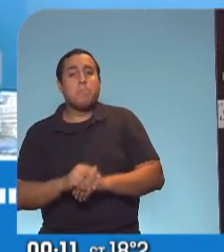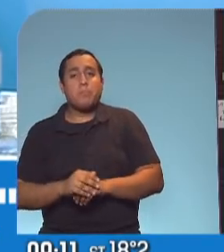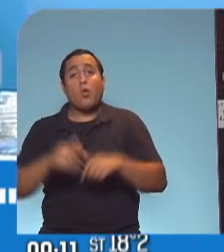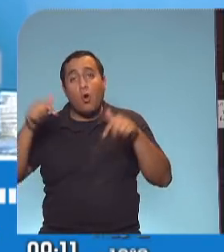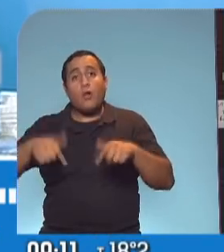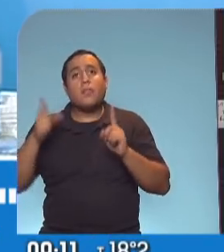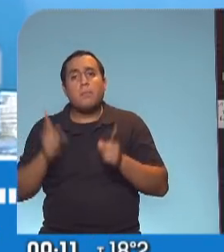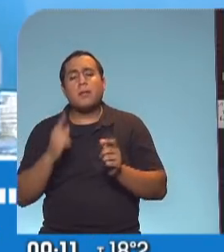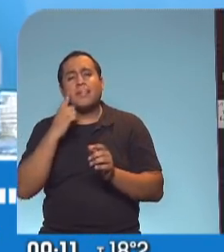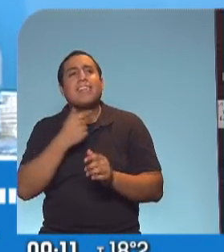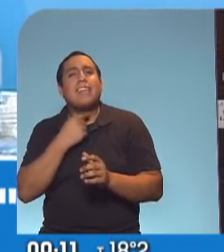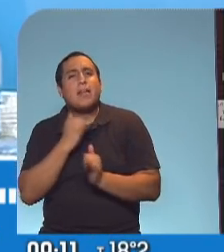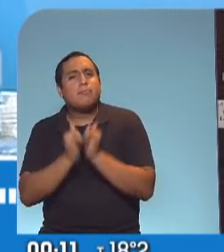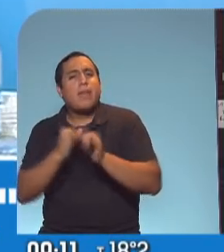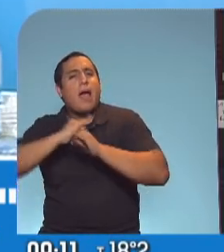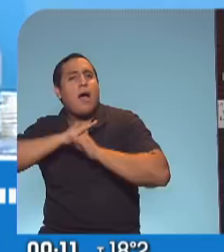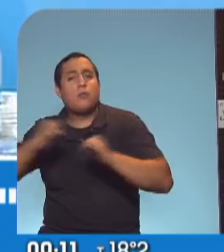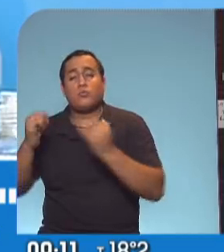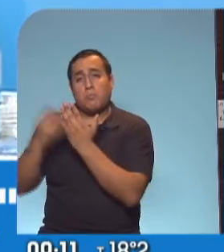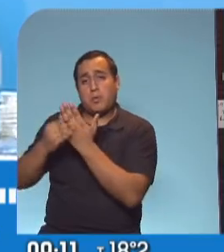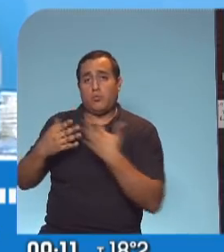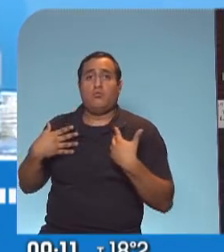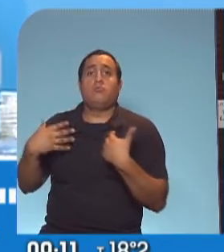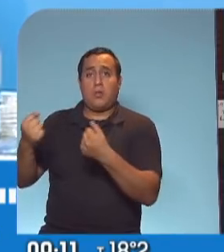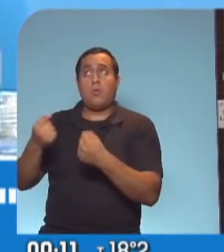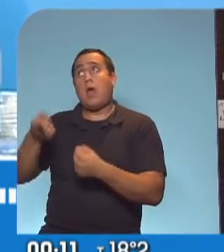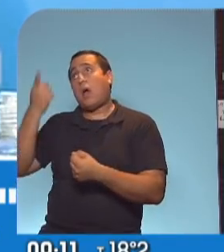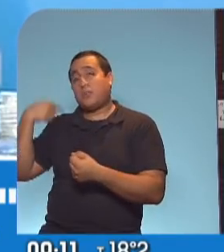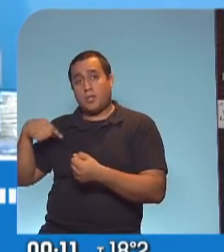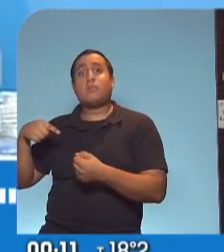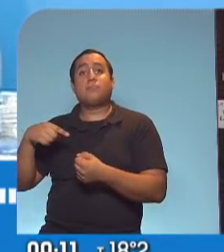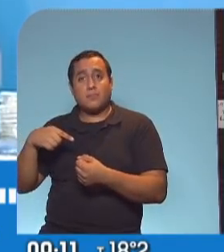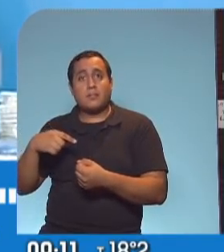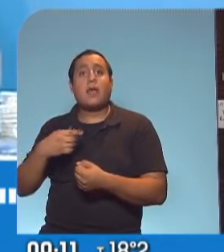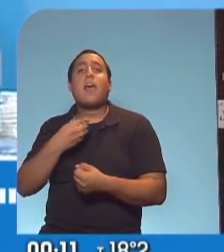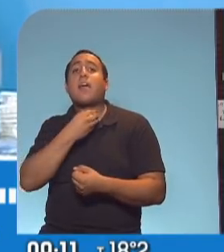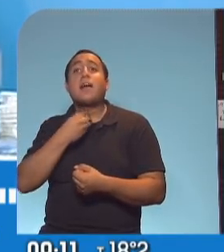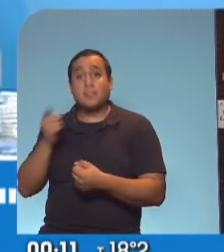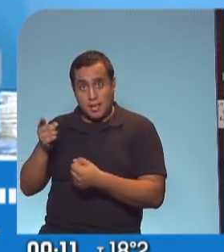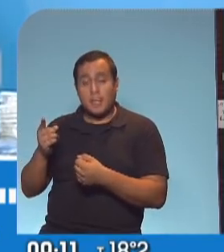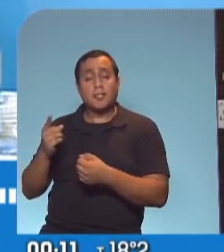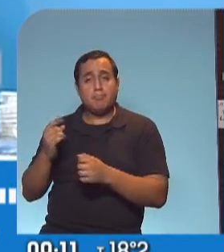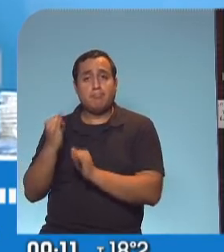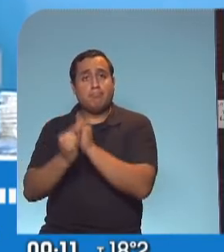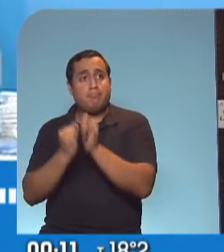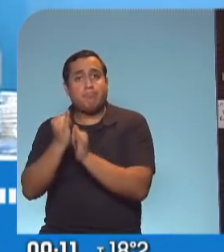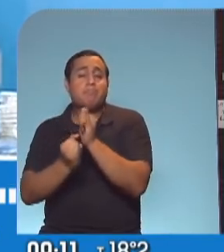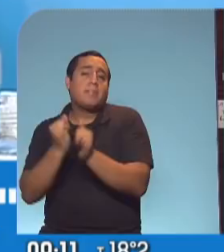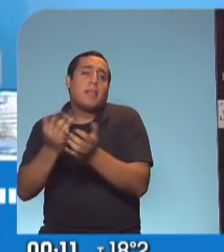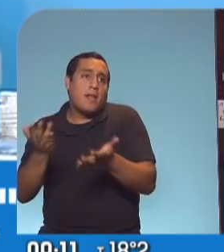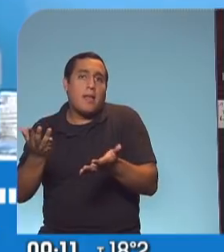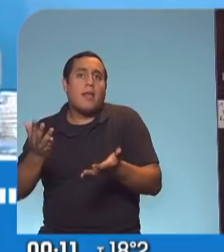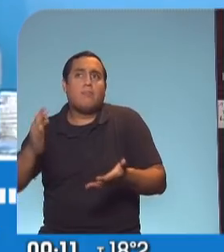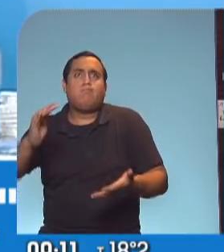para compartir un anuncio que hizo el ministro de Salud en el día de ayer, el doctor Ginés González García, que al haber